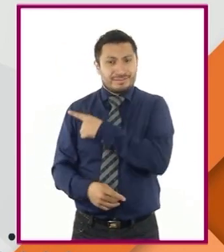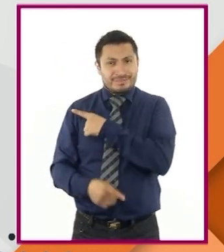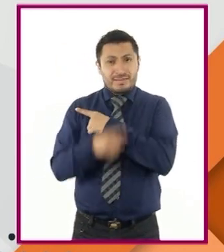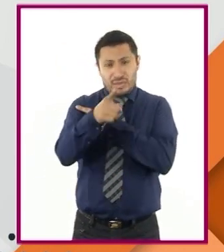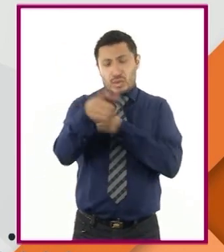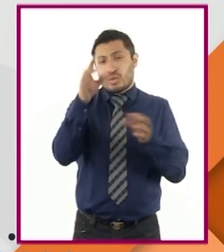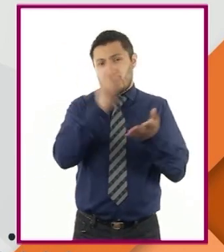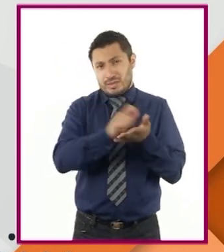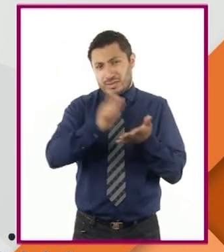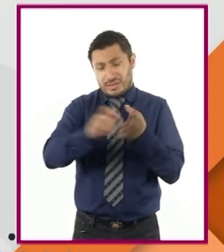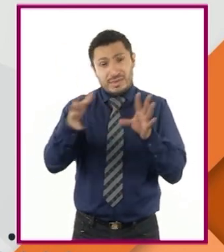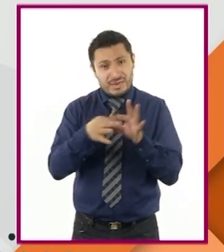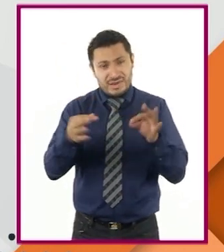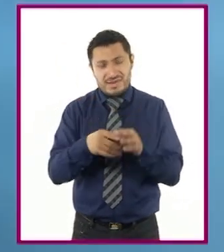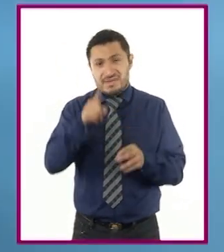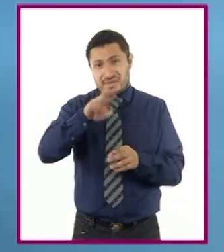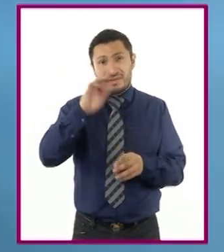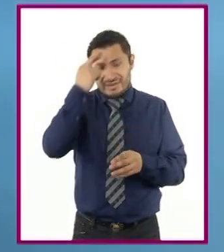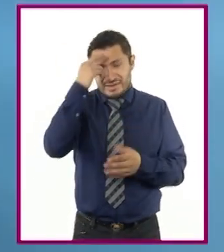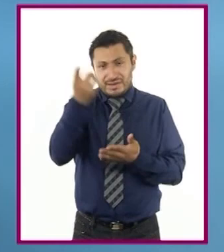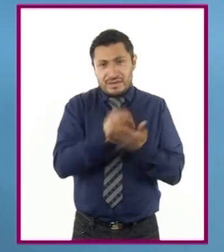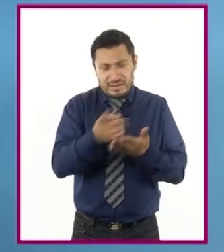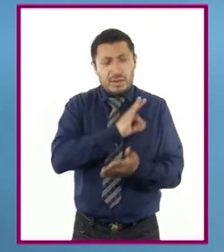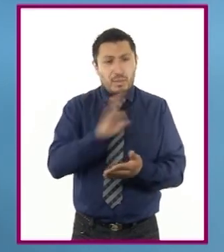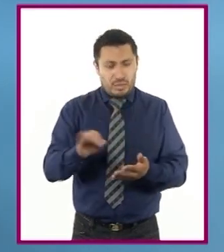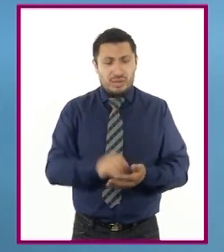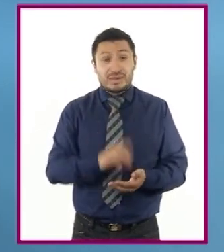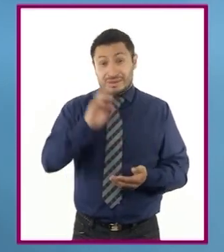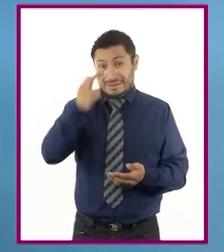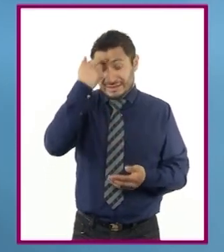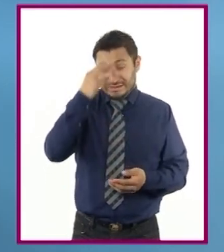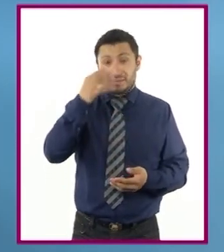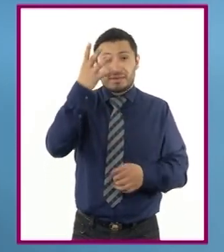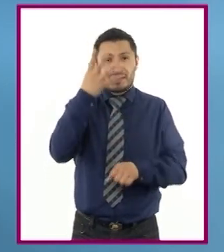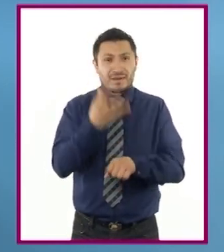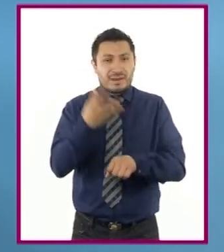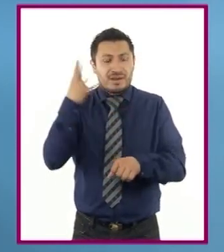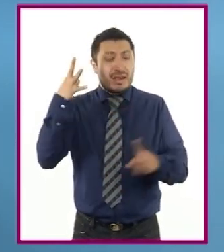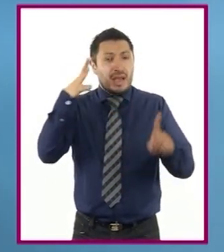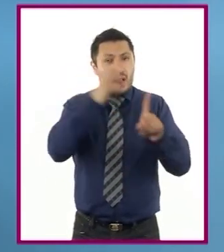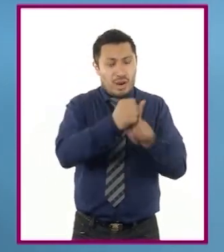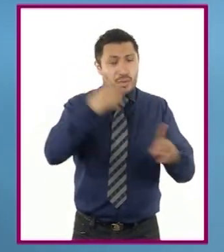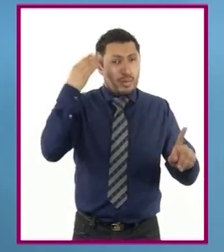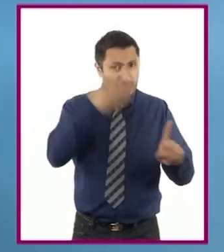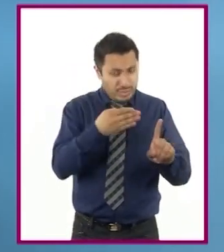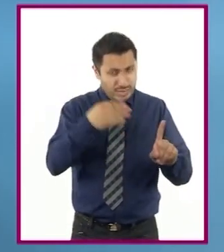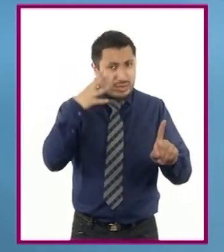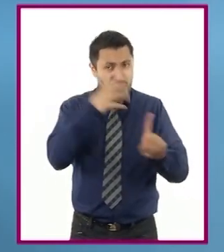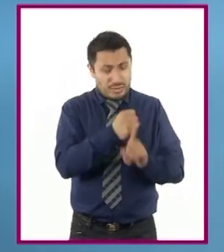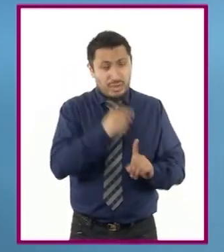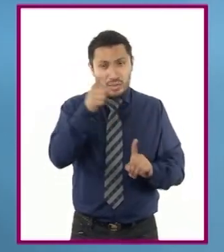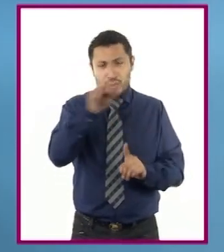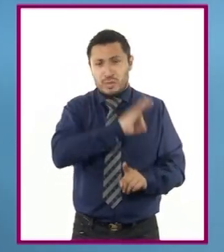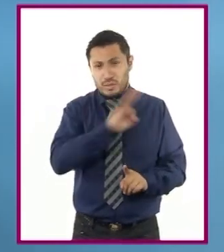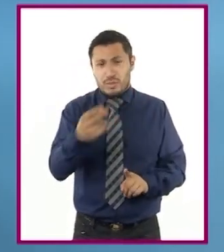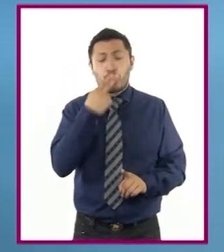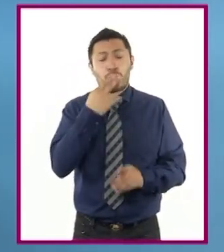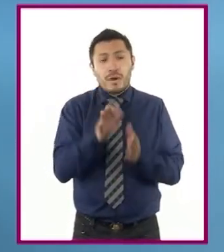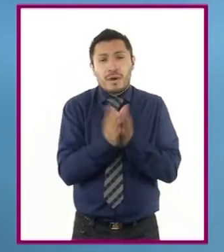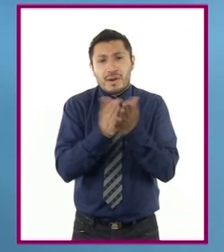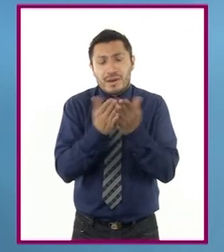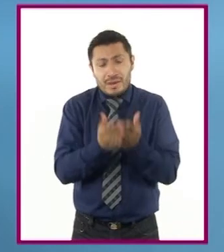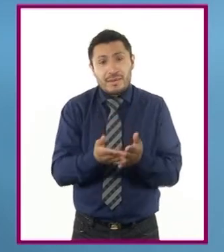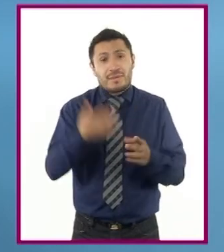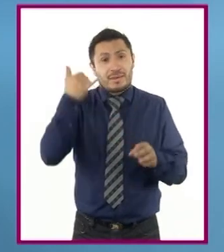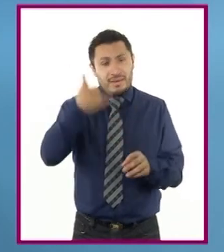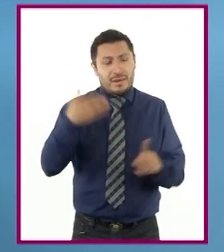que pueden ilustrar su esquema. Recuerden que para resolver el reto de la sesión, pueden apoyarse en su libro de texto y en los